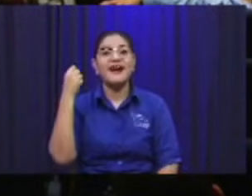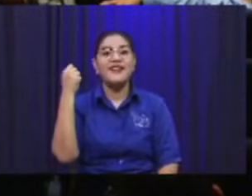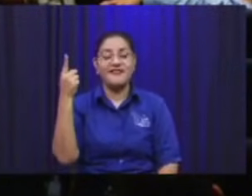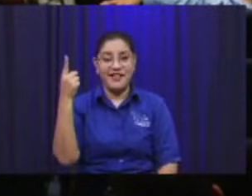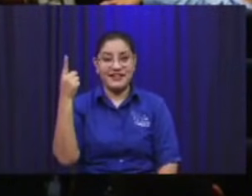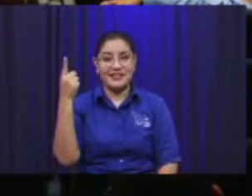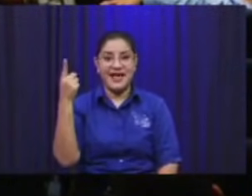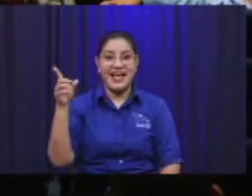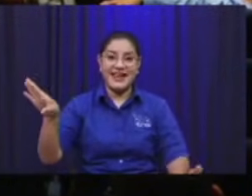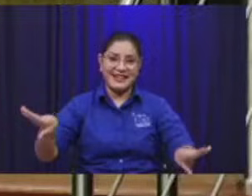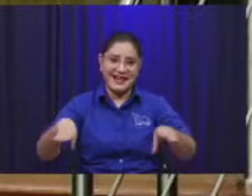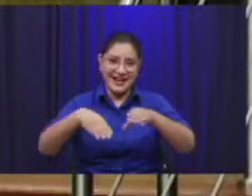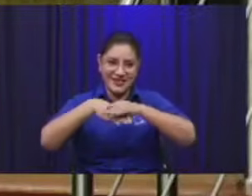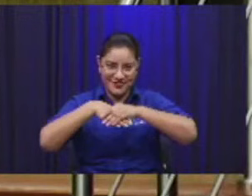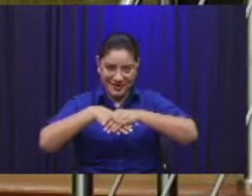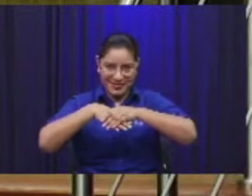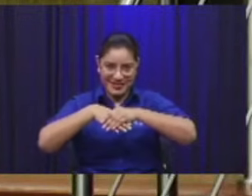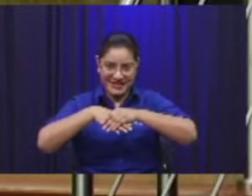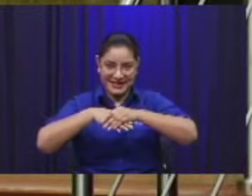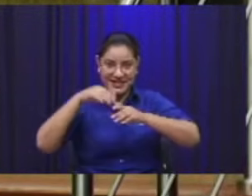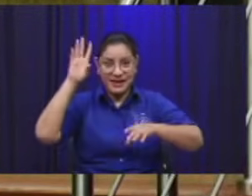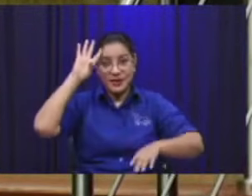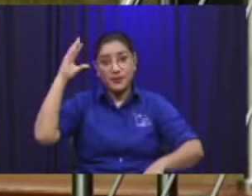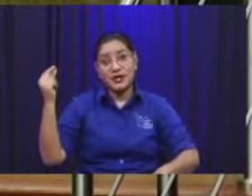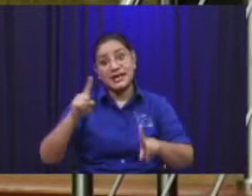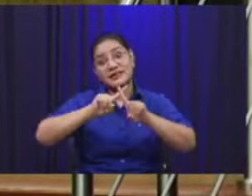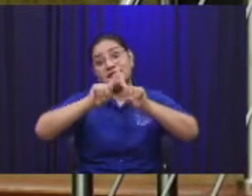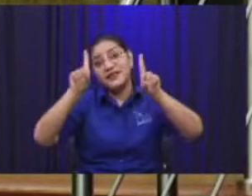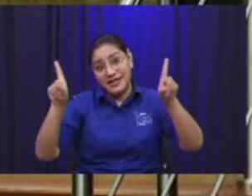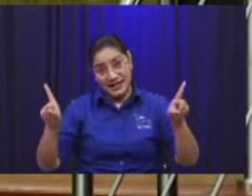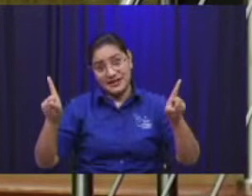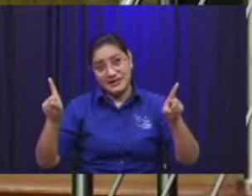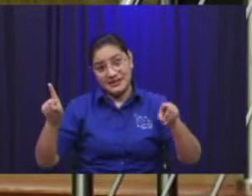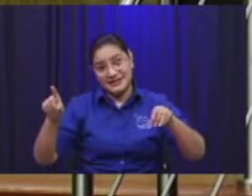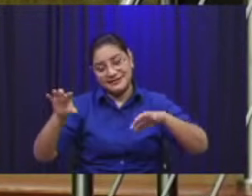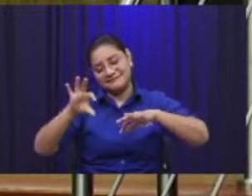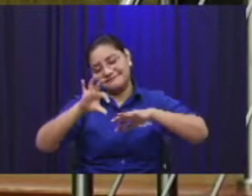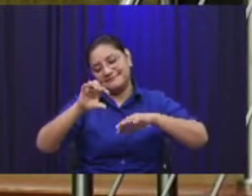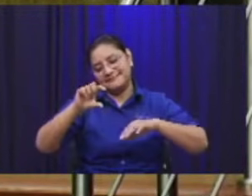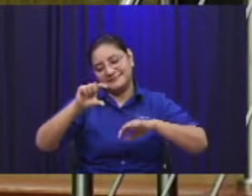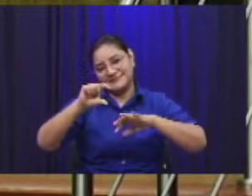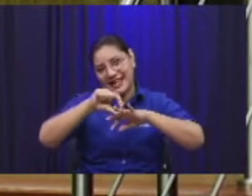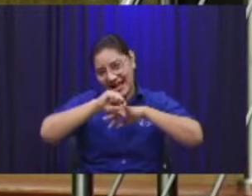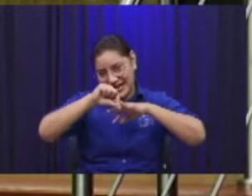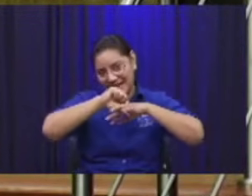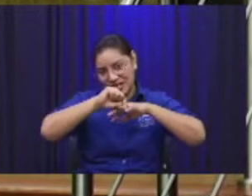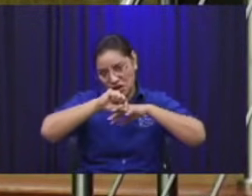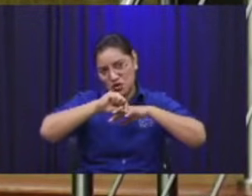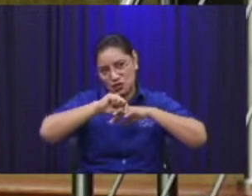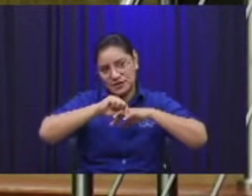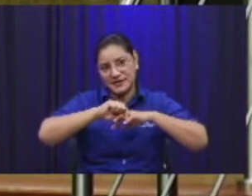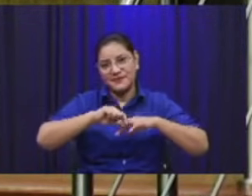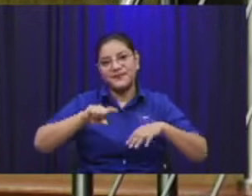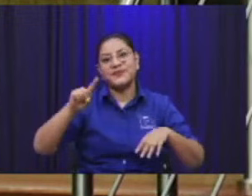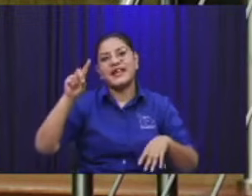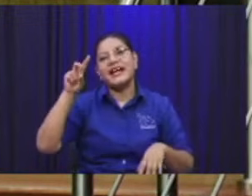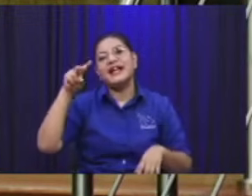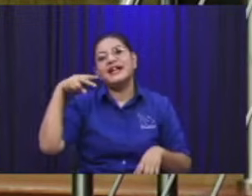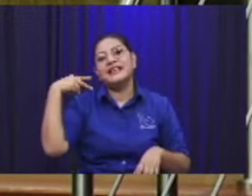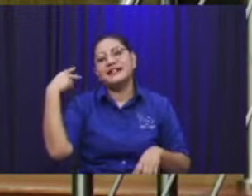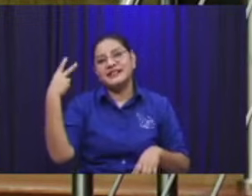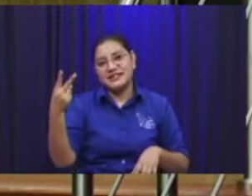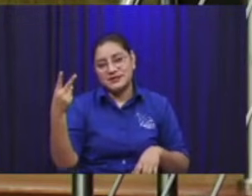bodas porque hay diferentes tipos de anillo a usted lo sabe porque después está el aniversario